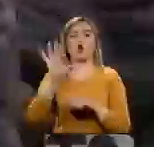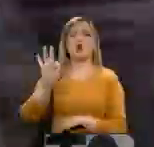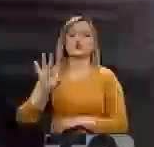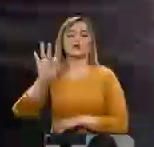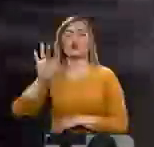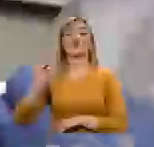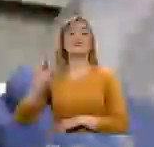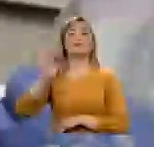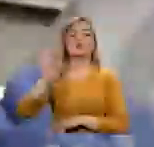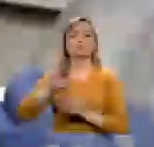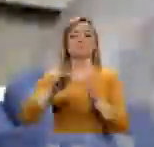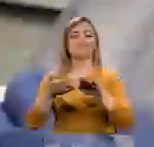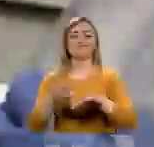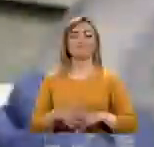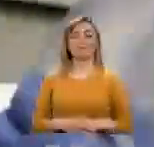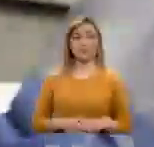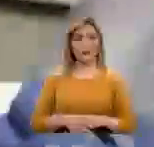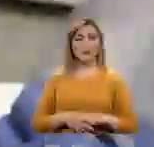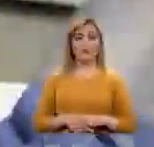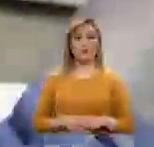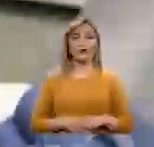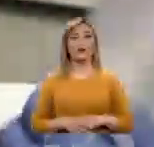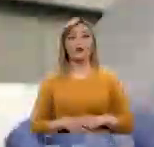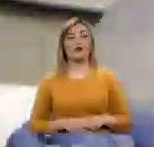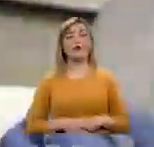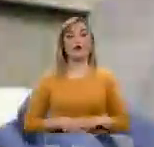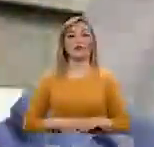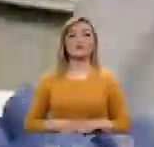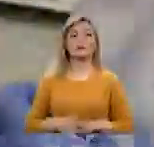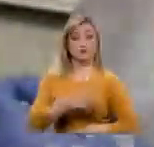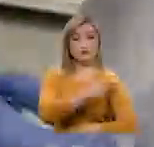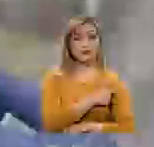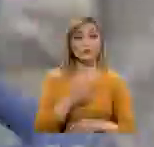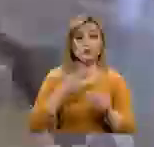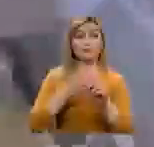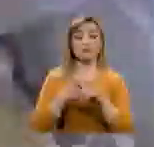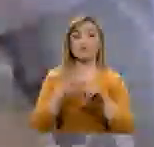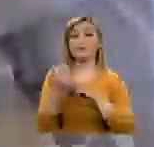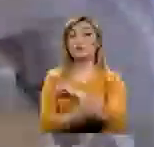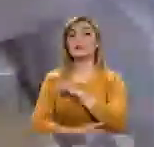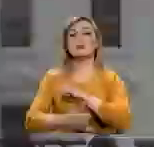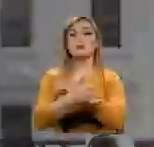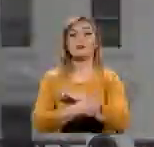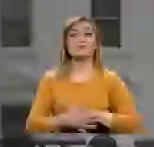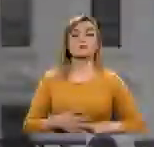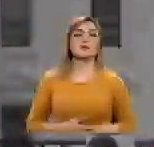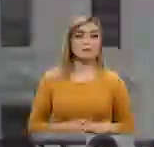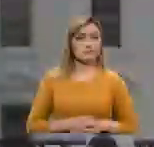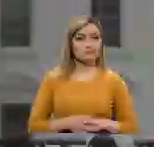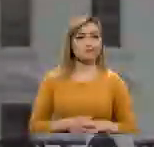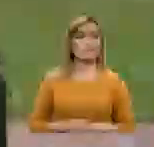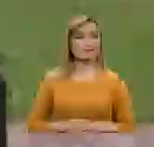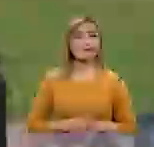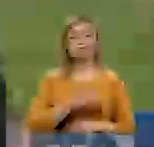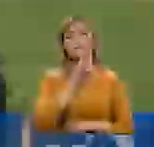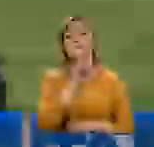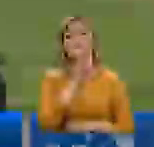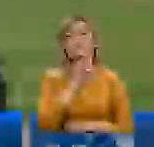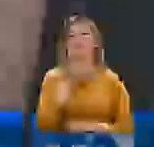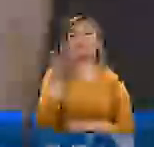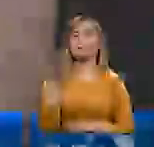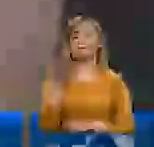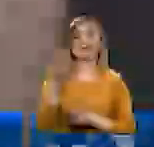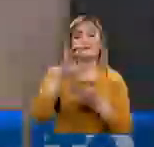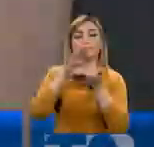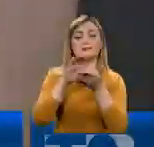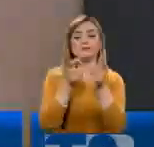habitantes. Pero en la carrera por encontrar la vacuna, en la que participan varios países, además se conoció que en Estados Unidos, los